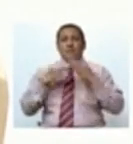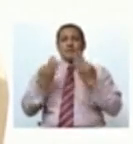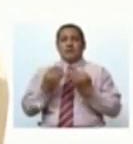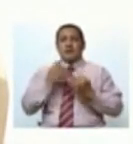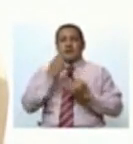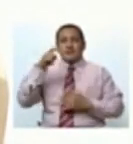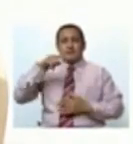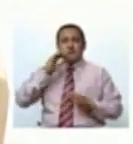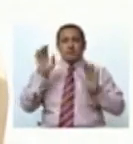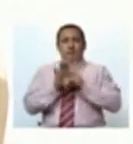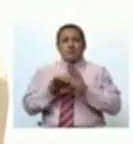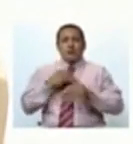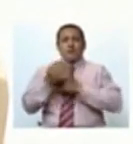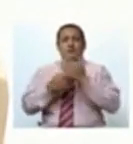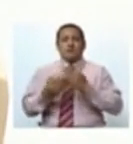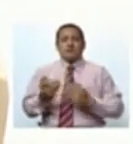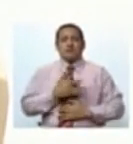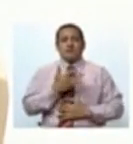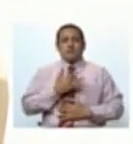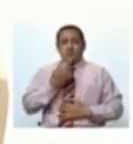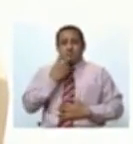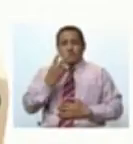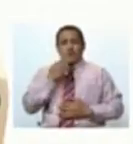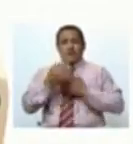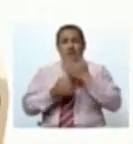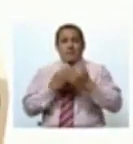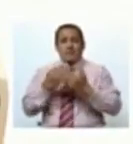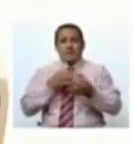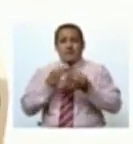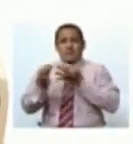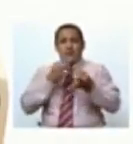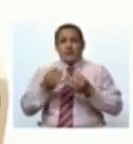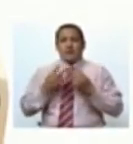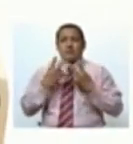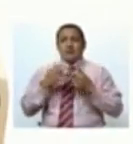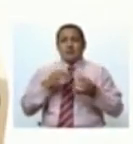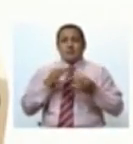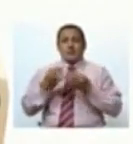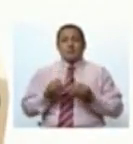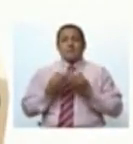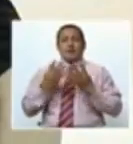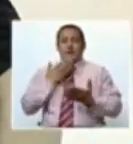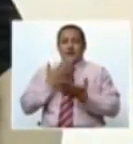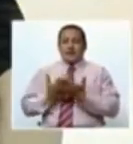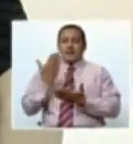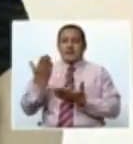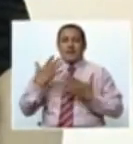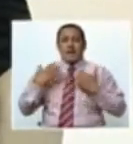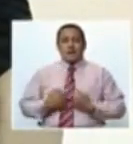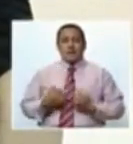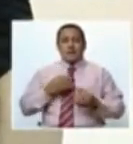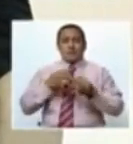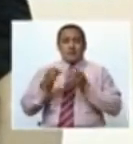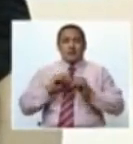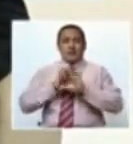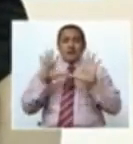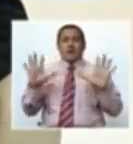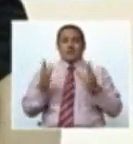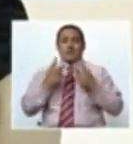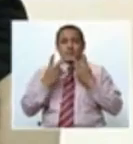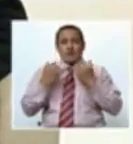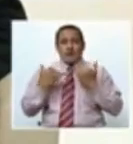era una rama especial del Código Civil por el carácter tuitivo que tenía, y en este caso, pues más, ¿no? Muy bien, agradecemos mucho a la doctora Alvítrez,